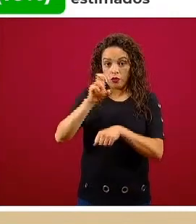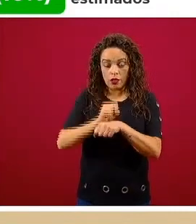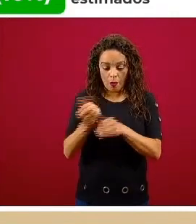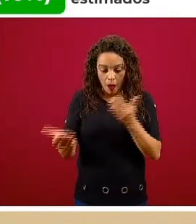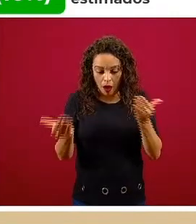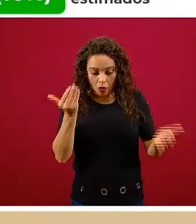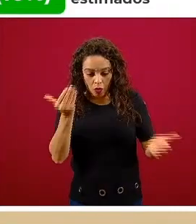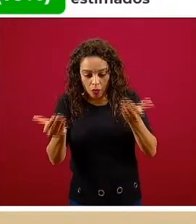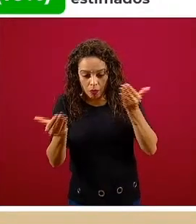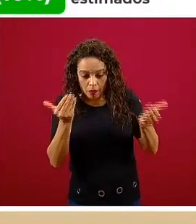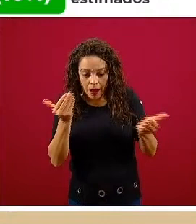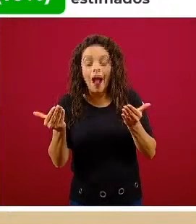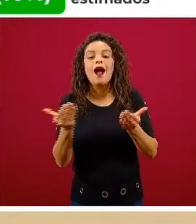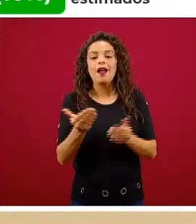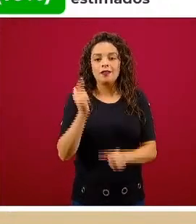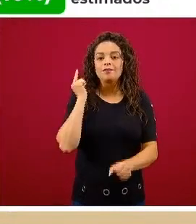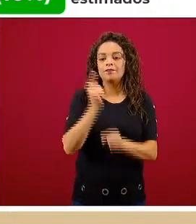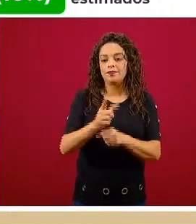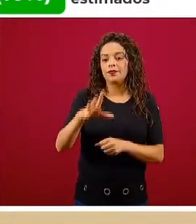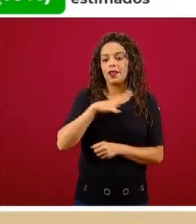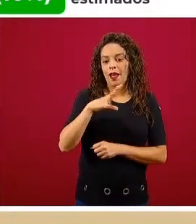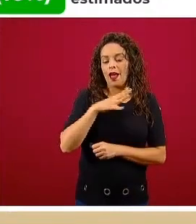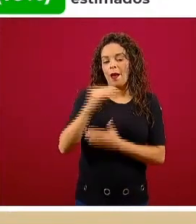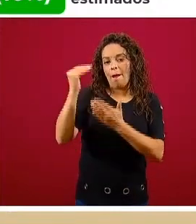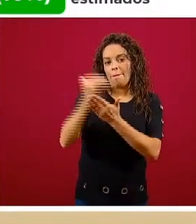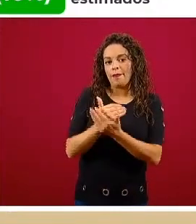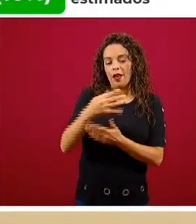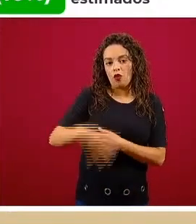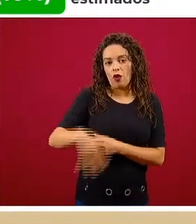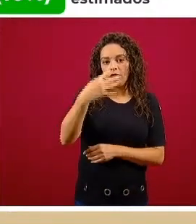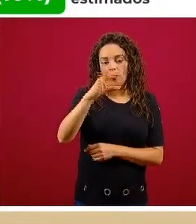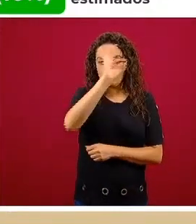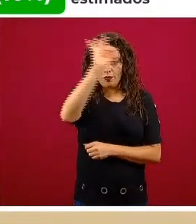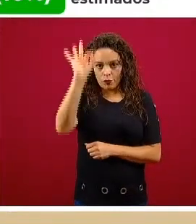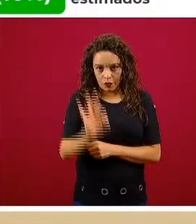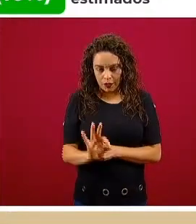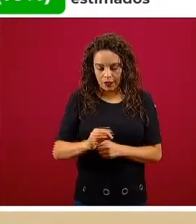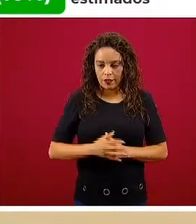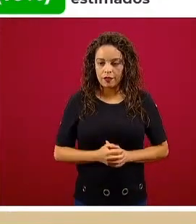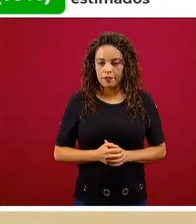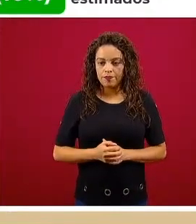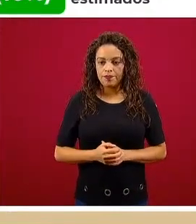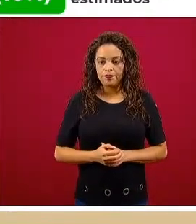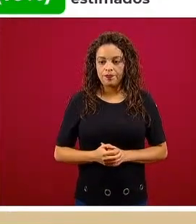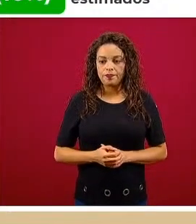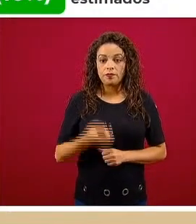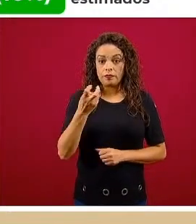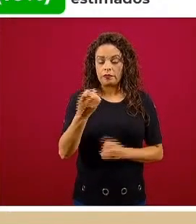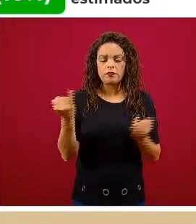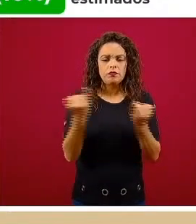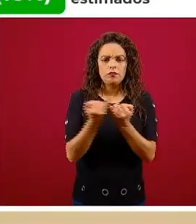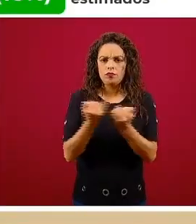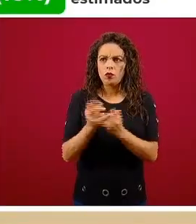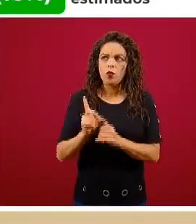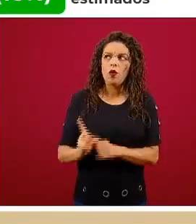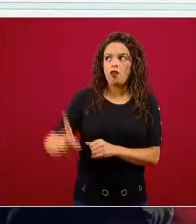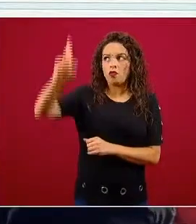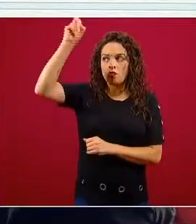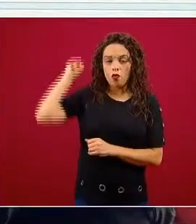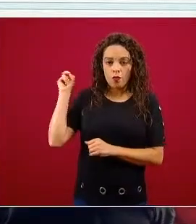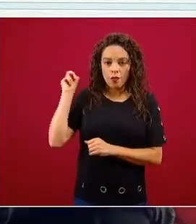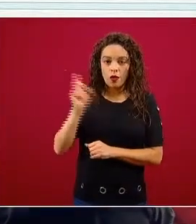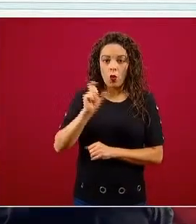menos 14%. Esta tendencia descendente la tuvimos también el domingo pasado cuando iniciamos con la semana